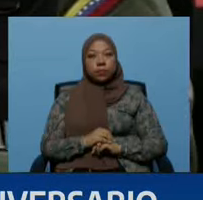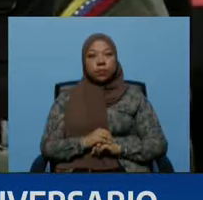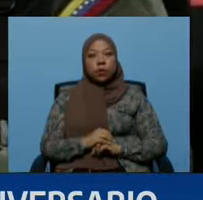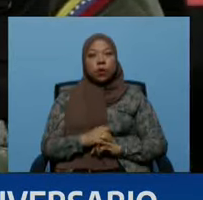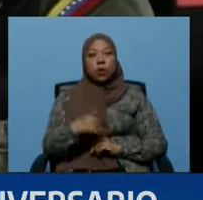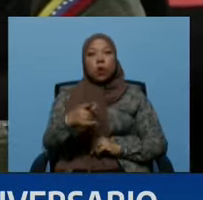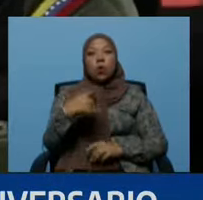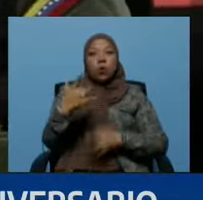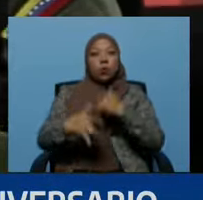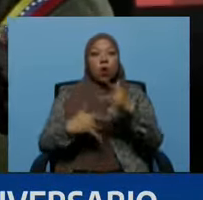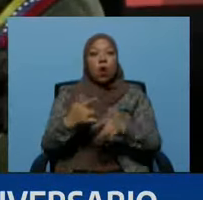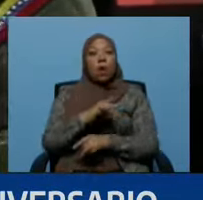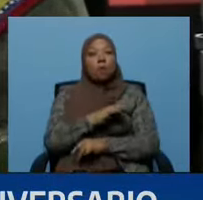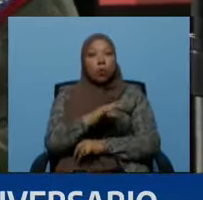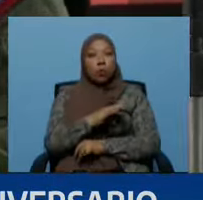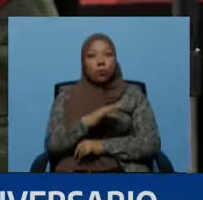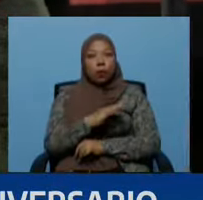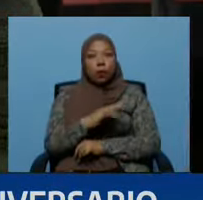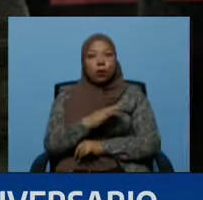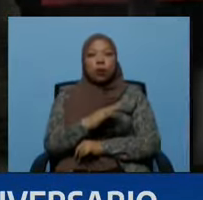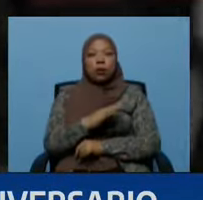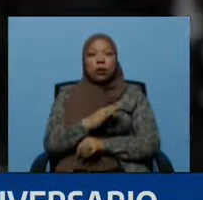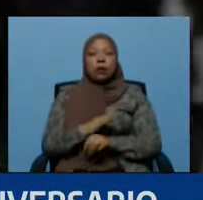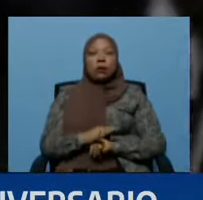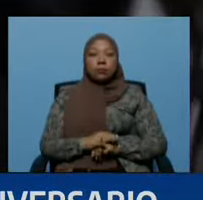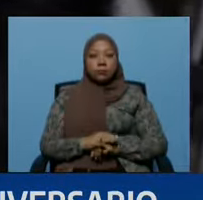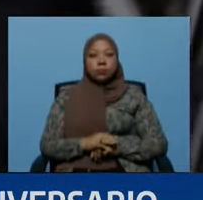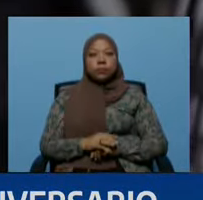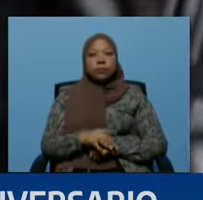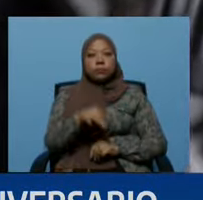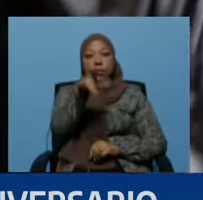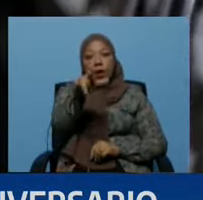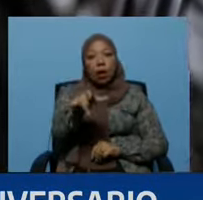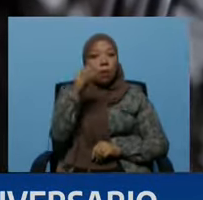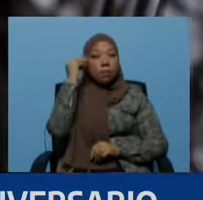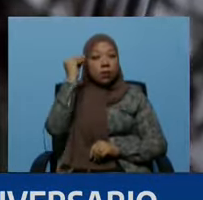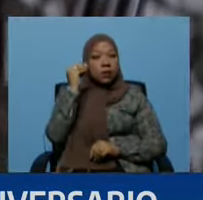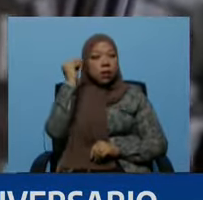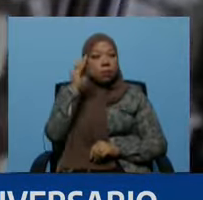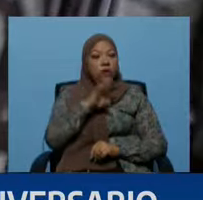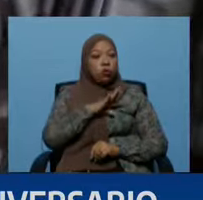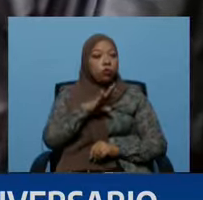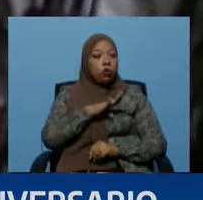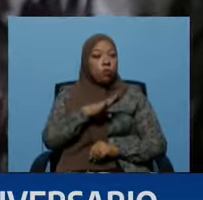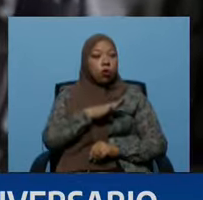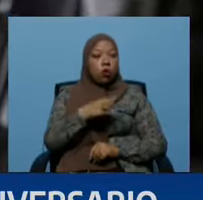con una doctrina propia, una doctrina